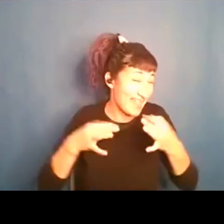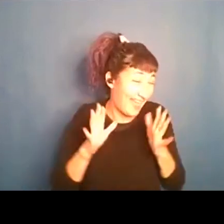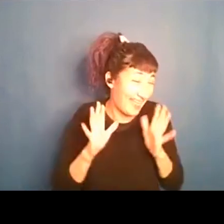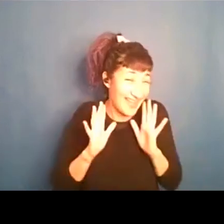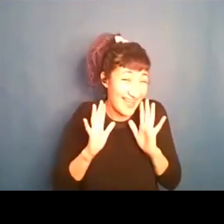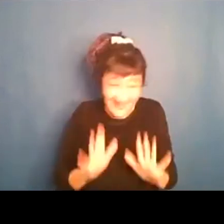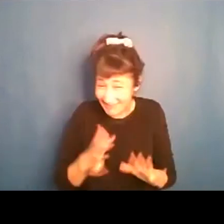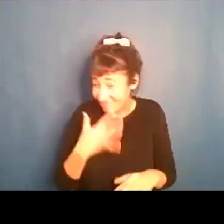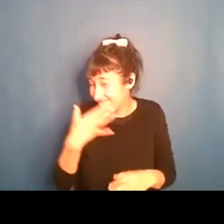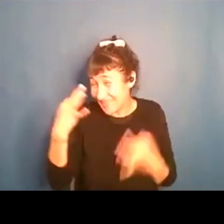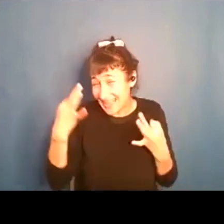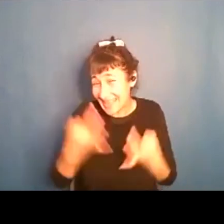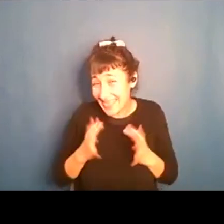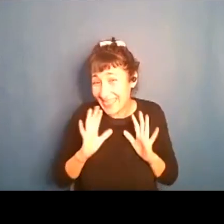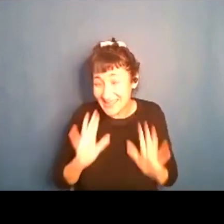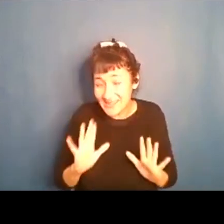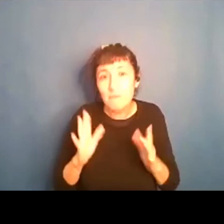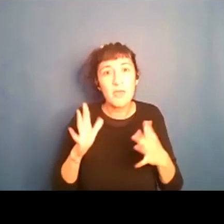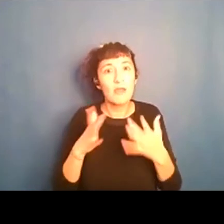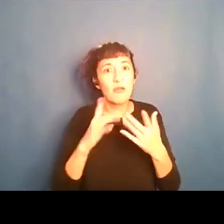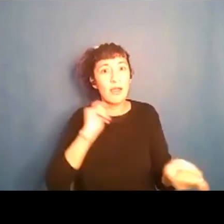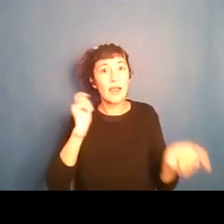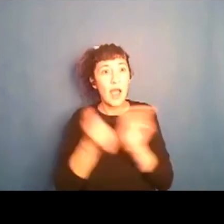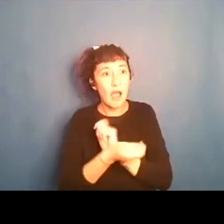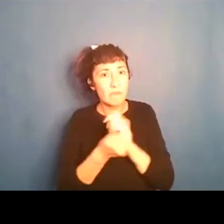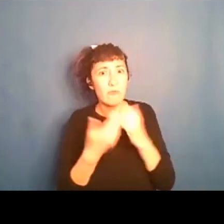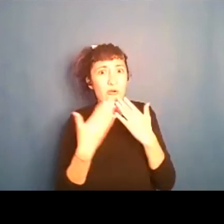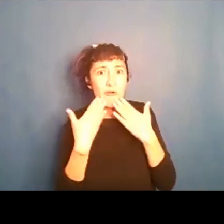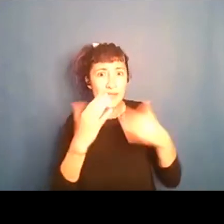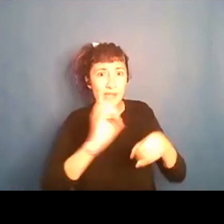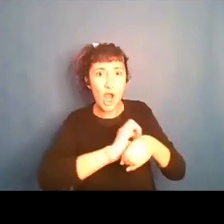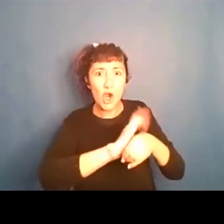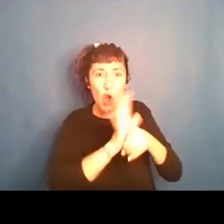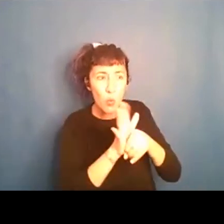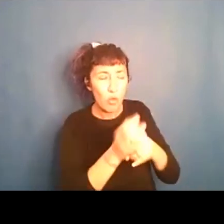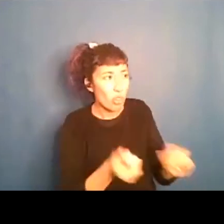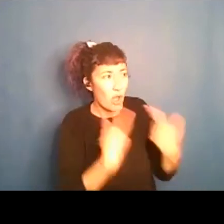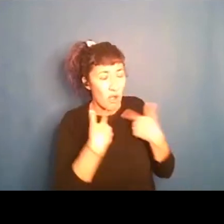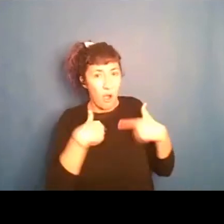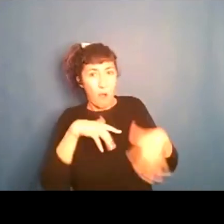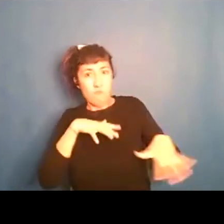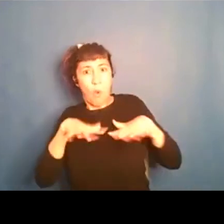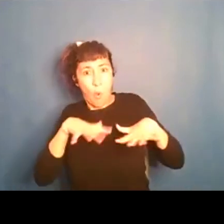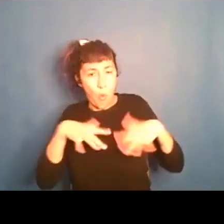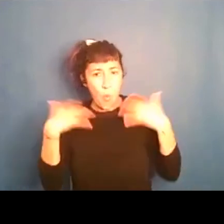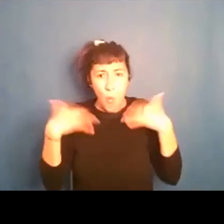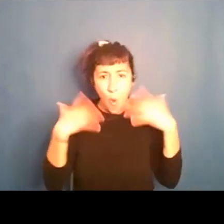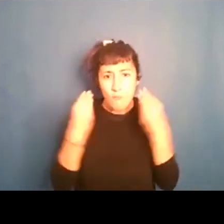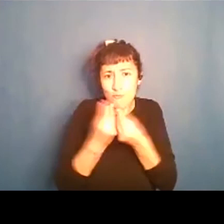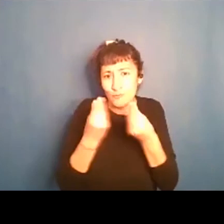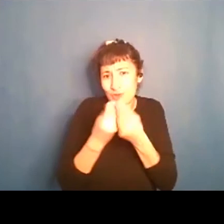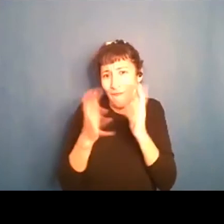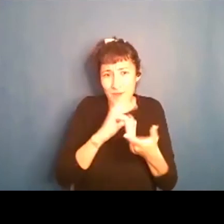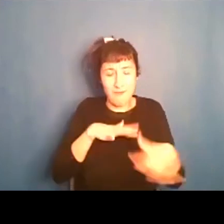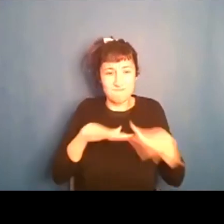de que el cambio del COVID nos vino a movilizar en millones de formas. Entonces eso